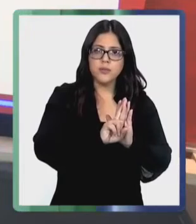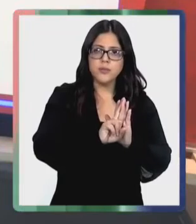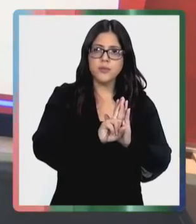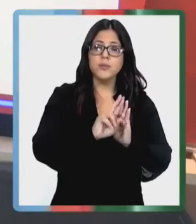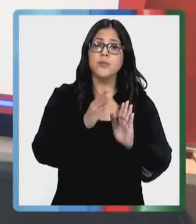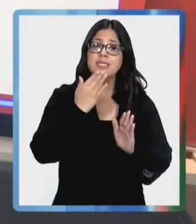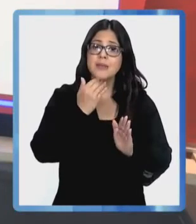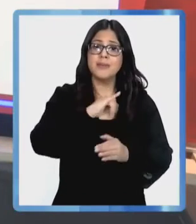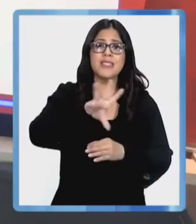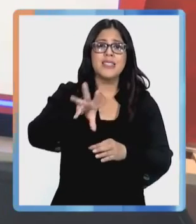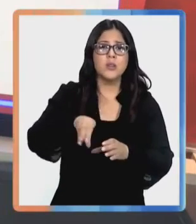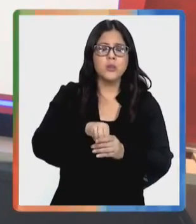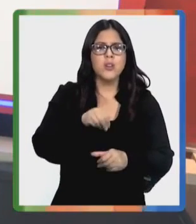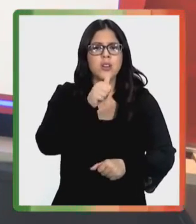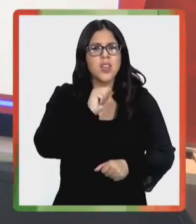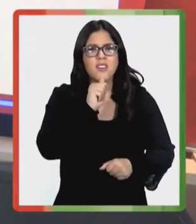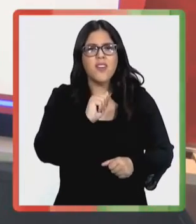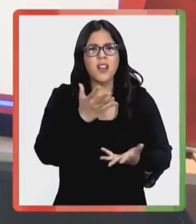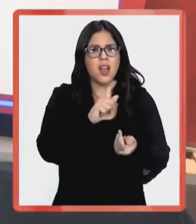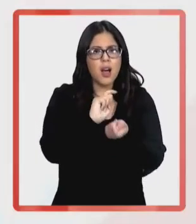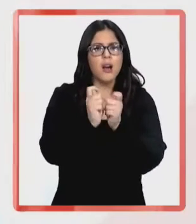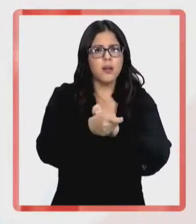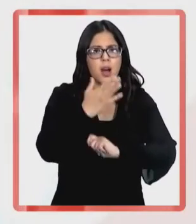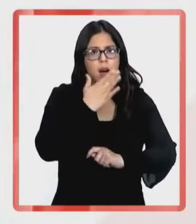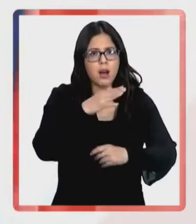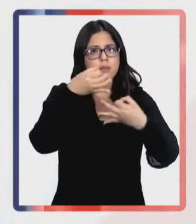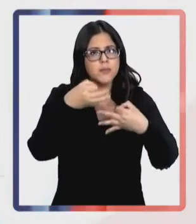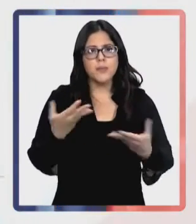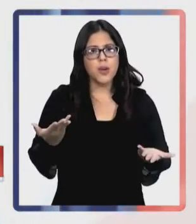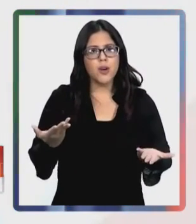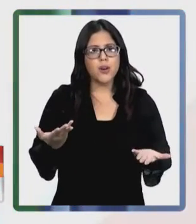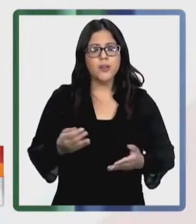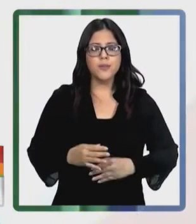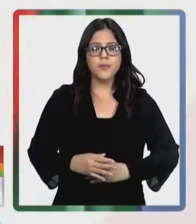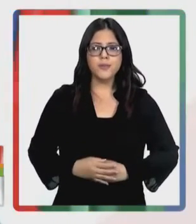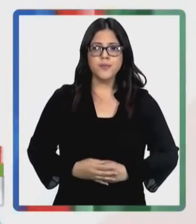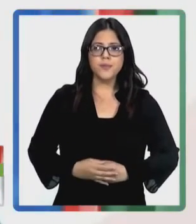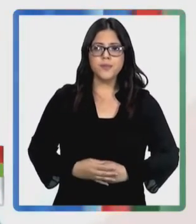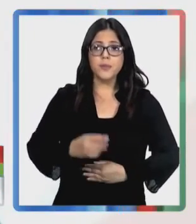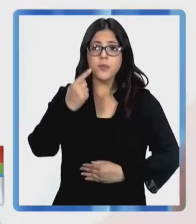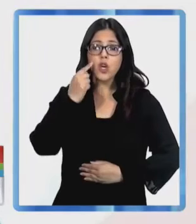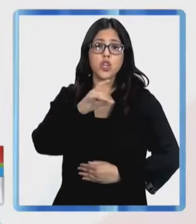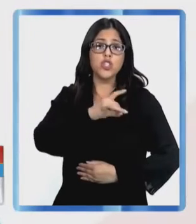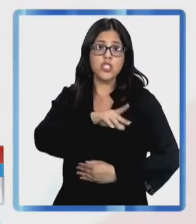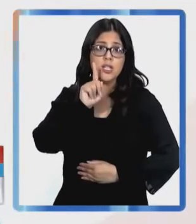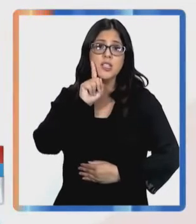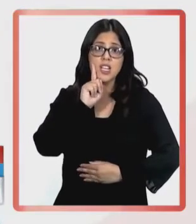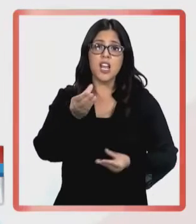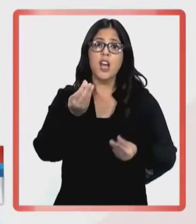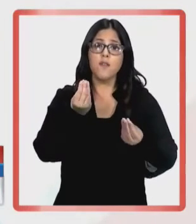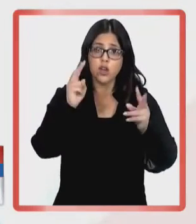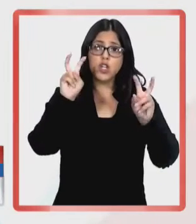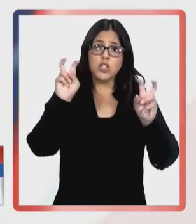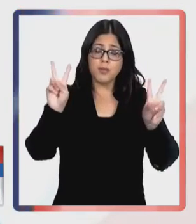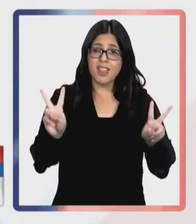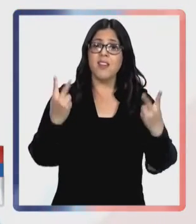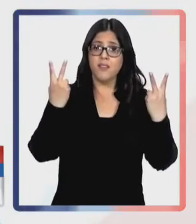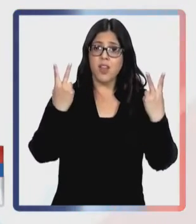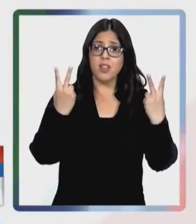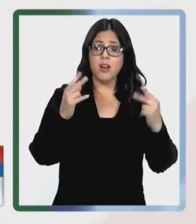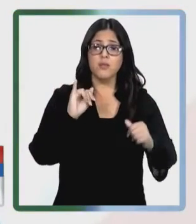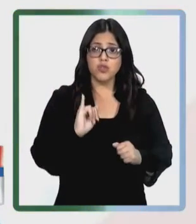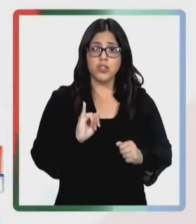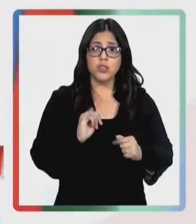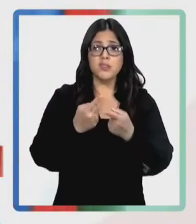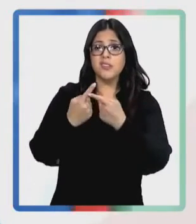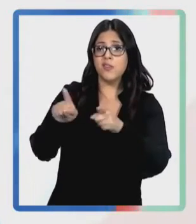e inclusión. ¿Qué falta todavía por mejorar? Sí, bueno, efectivamente Chile tiene muy buenas tasas de sobrevida en